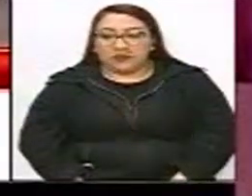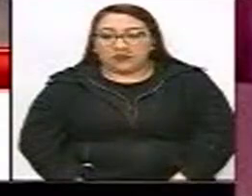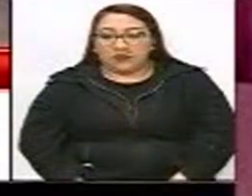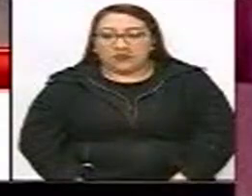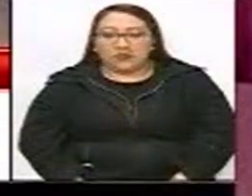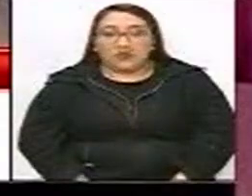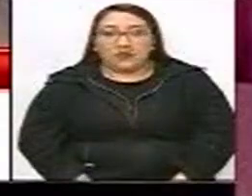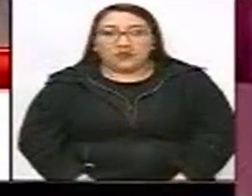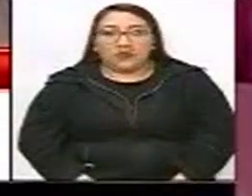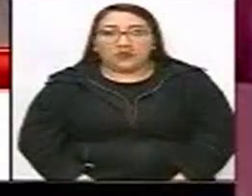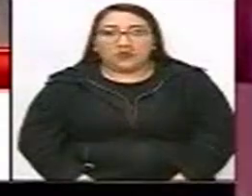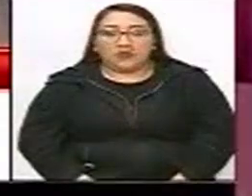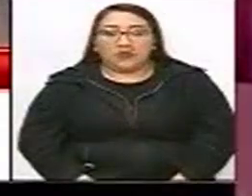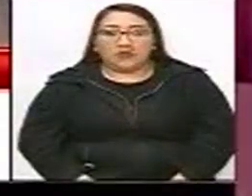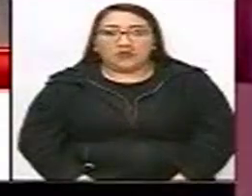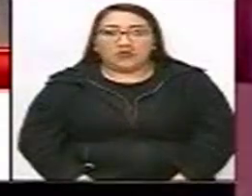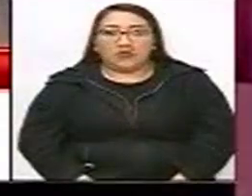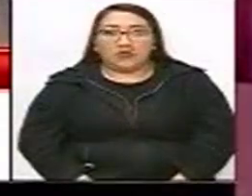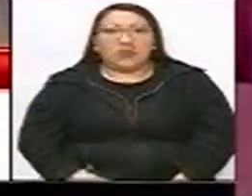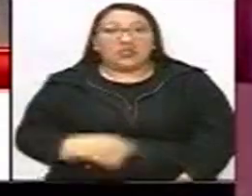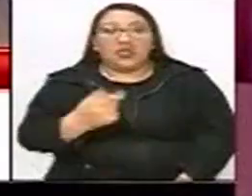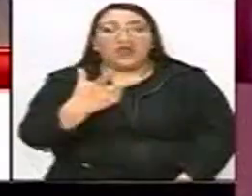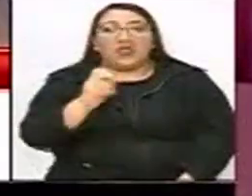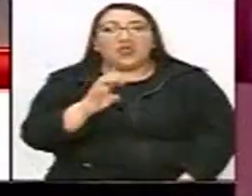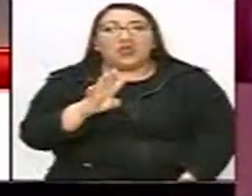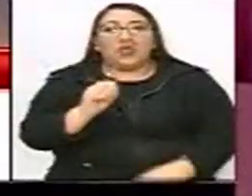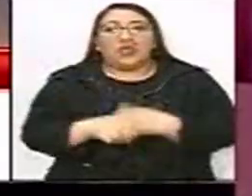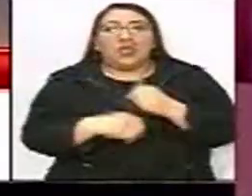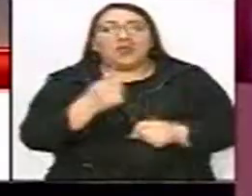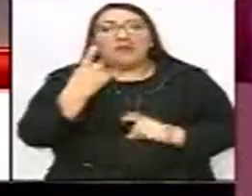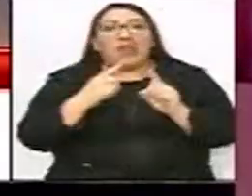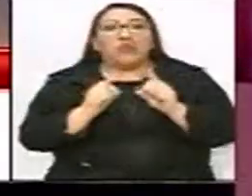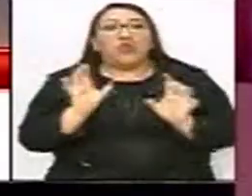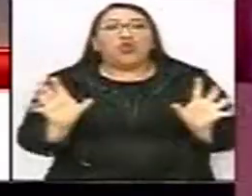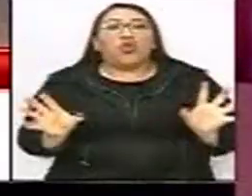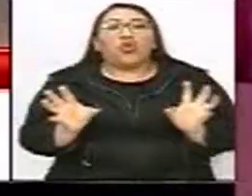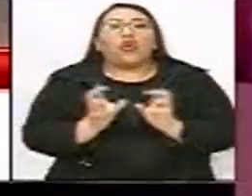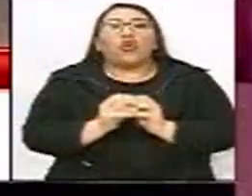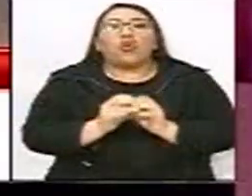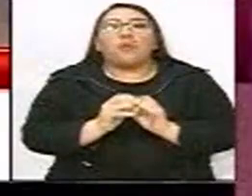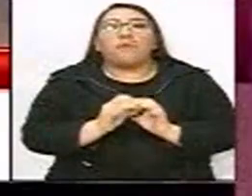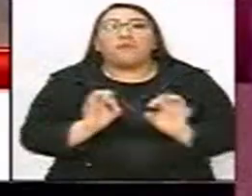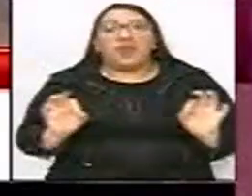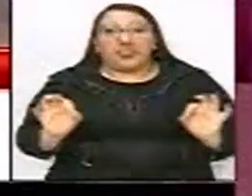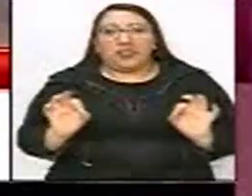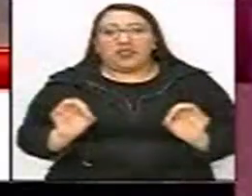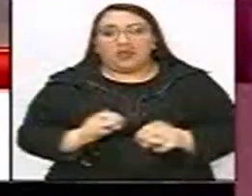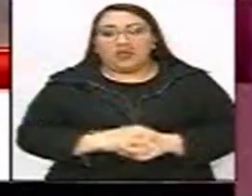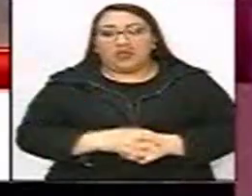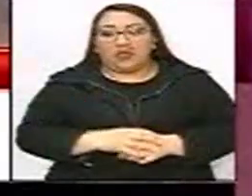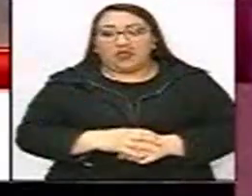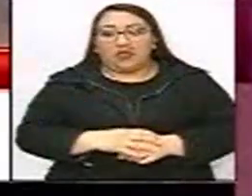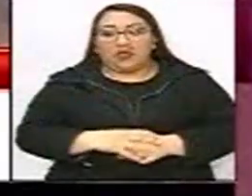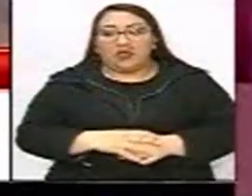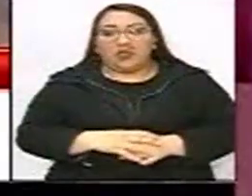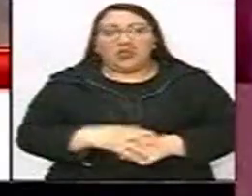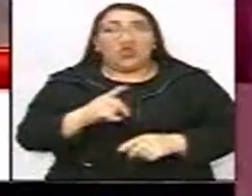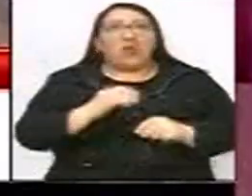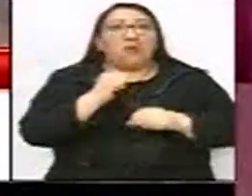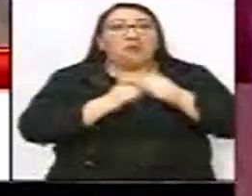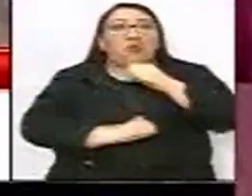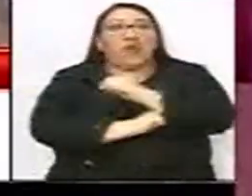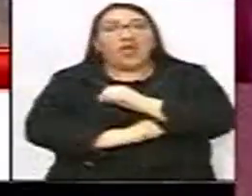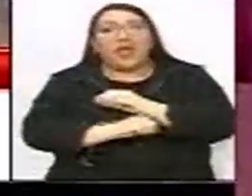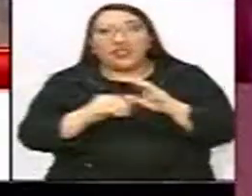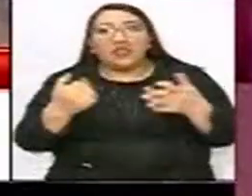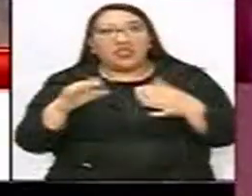y solamente las hemos entregado por 30 o 40 años para que alguien las complete, le haga un par de puentes, le